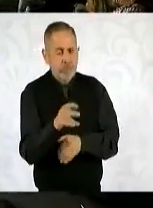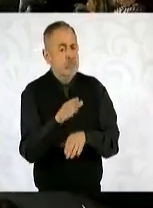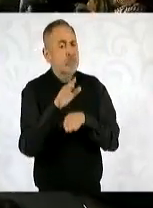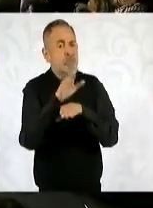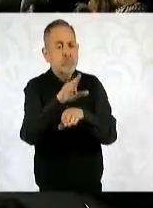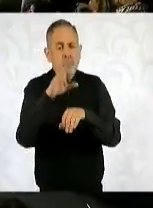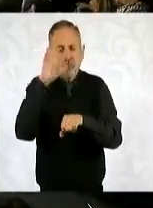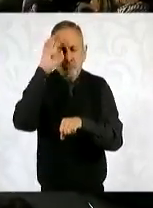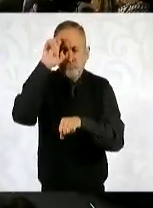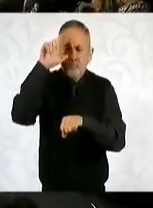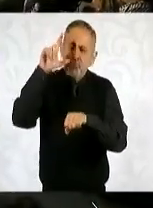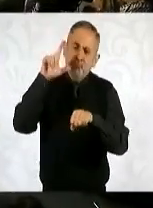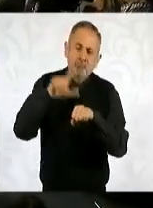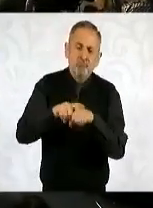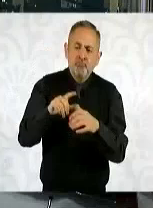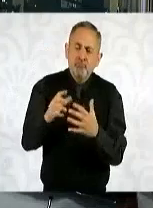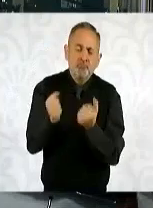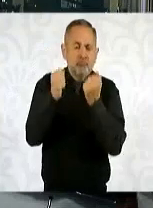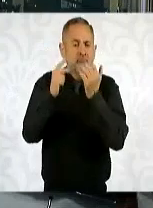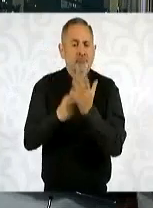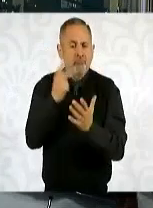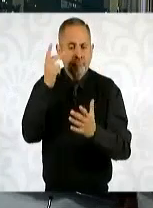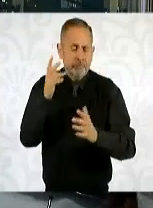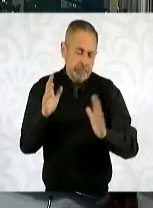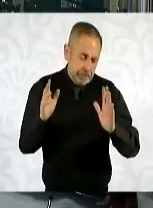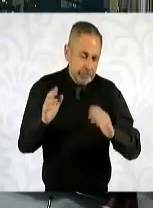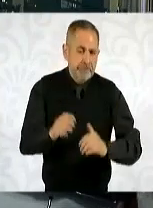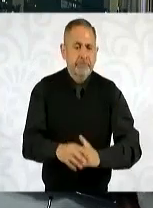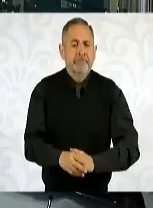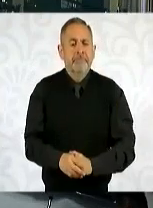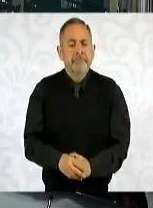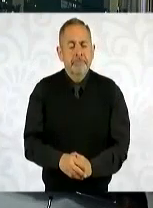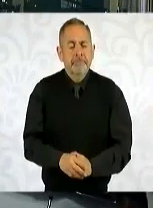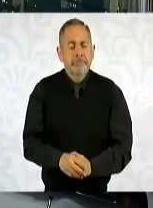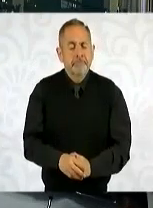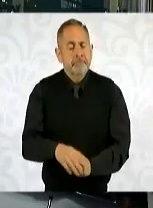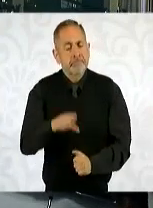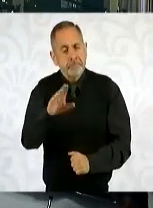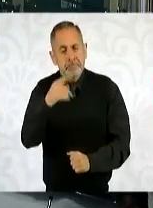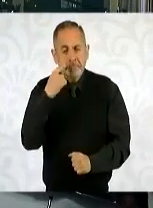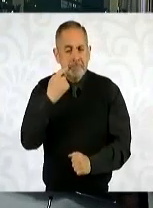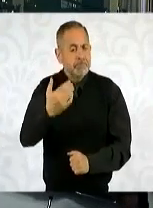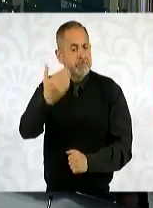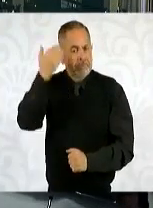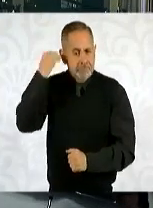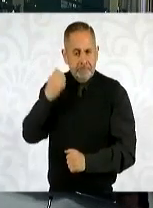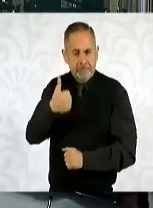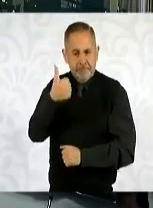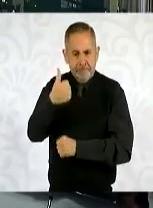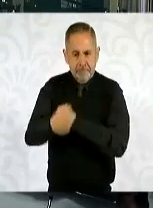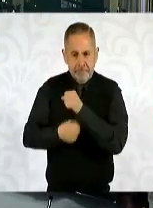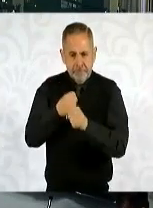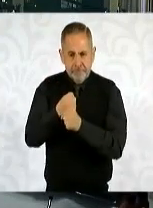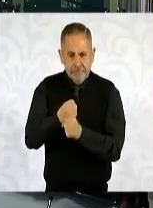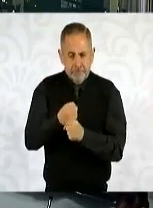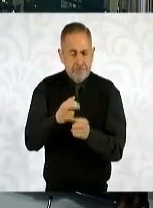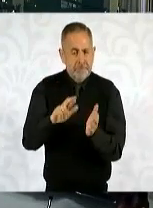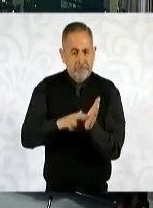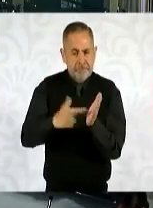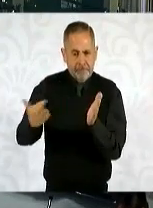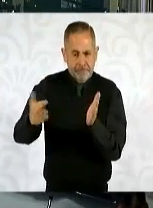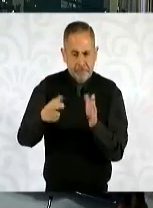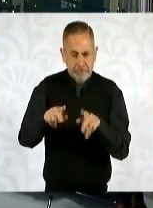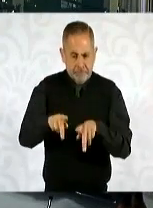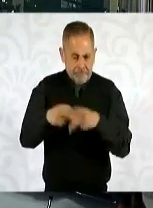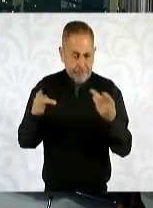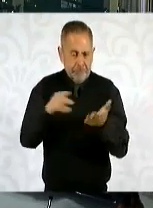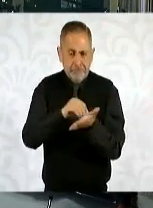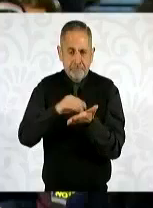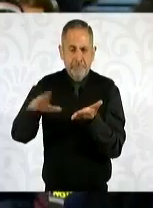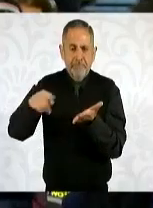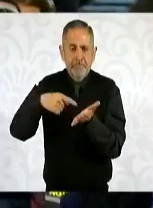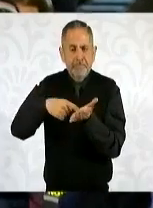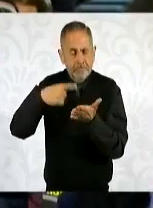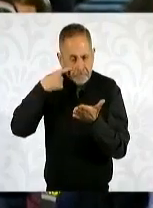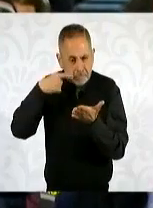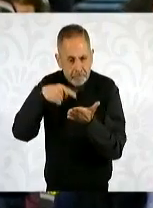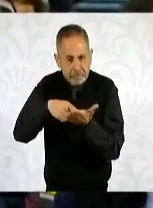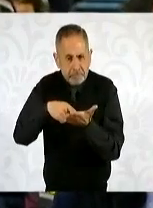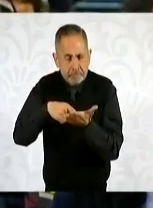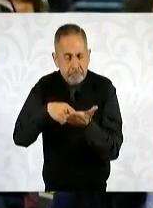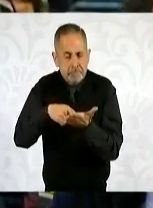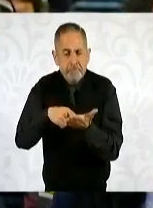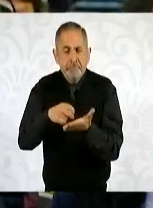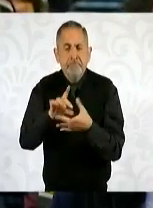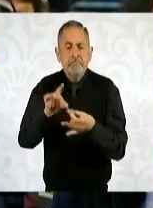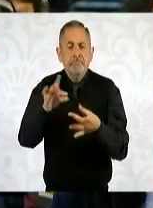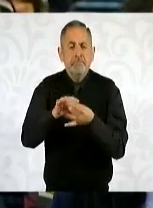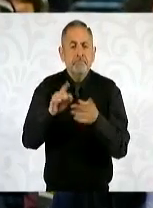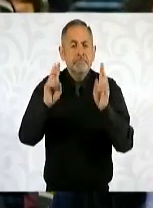cultural. Desde hace más de 6 años, en la revista Voces del Periodista, le dimos seguimiento